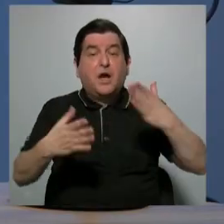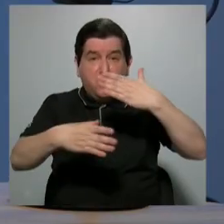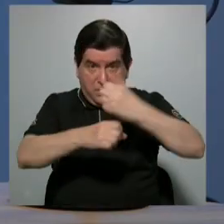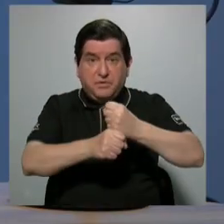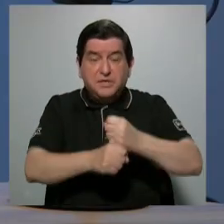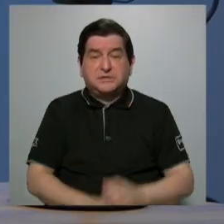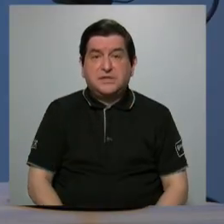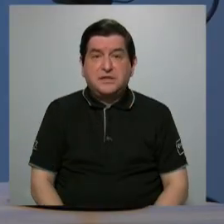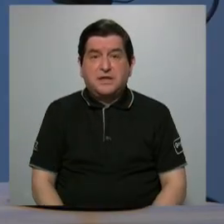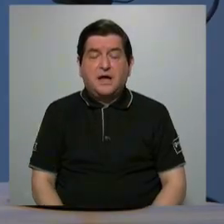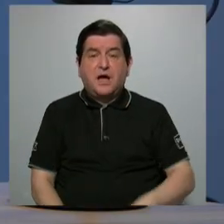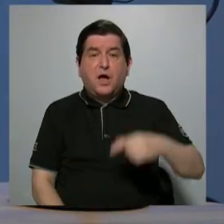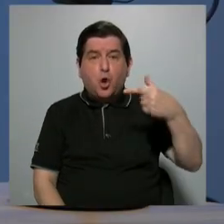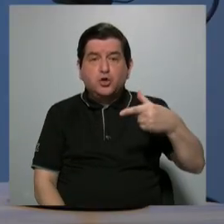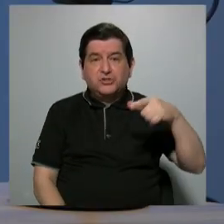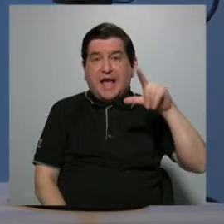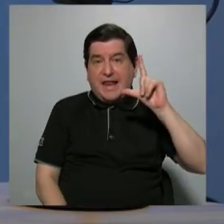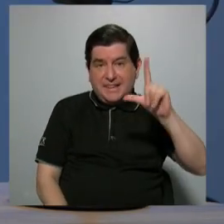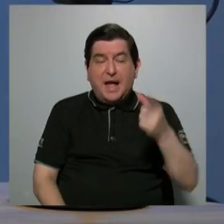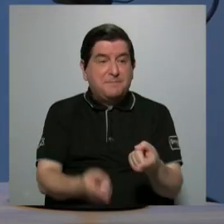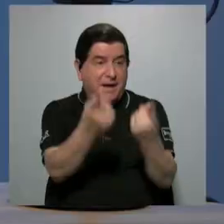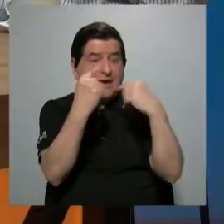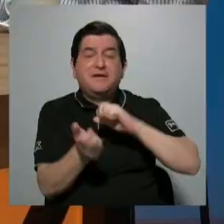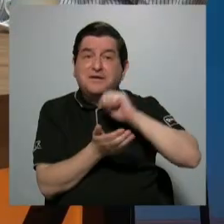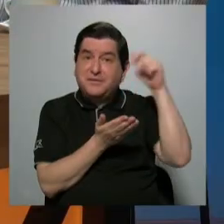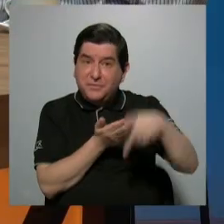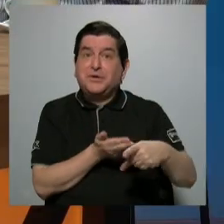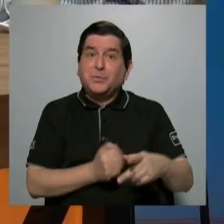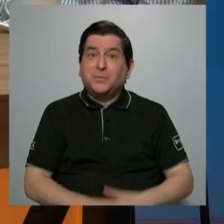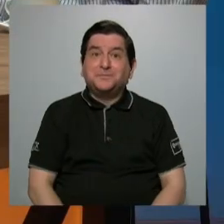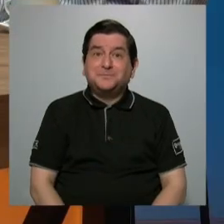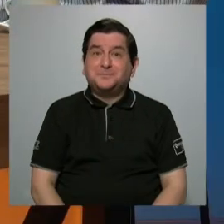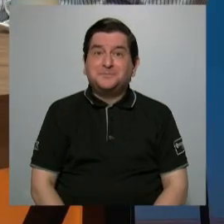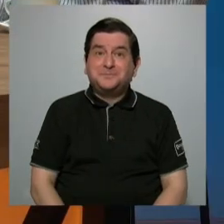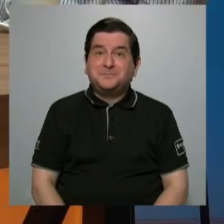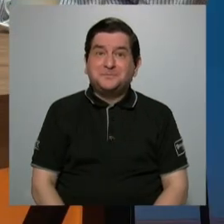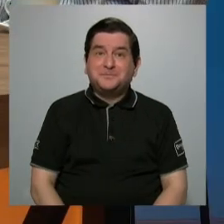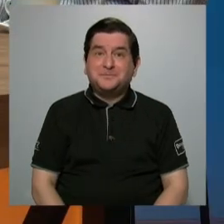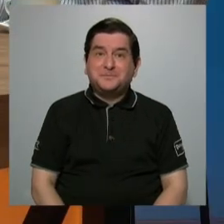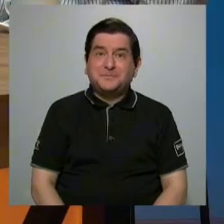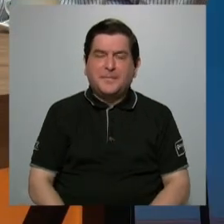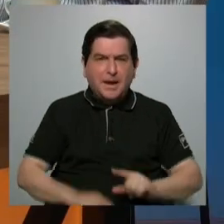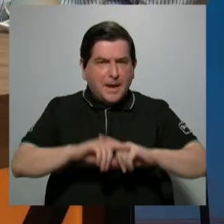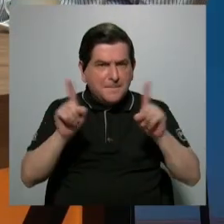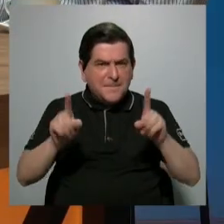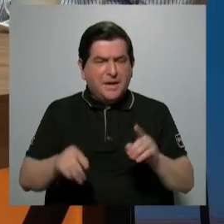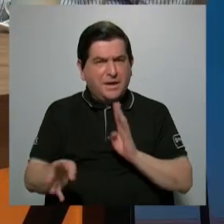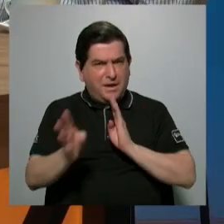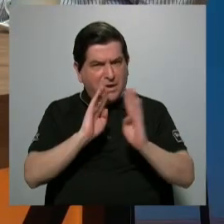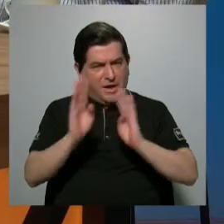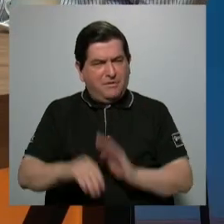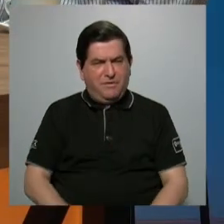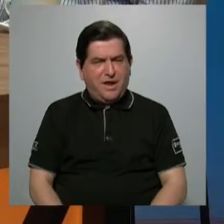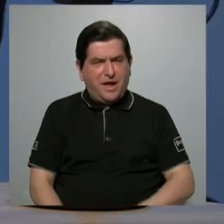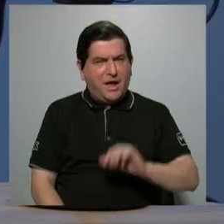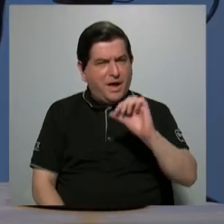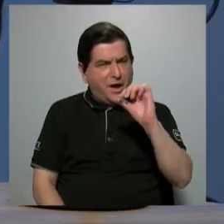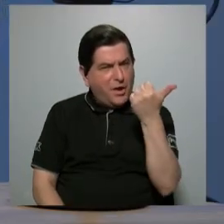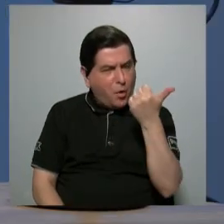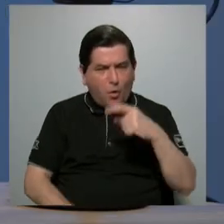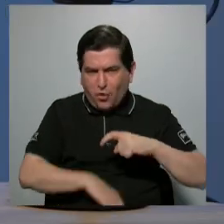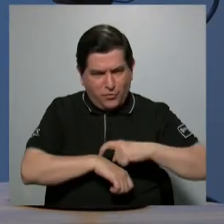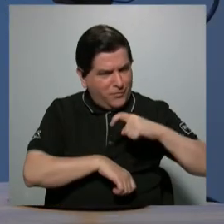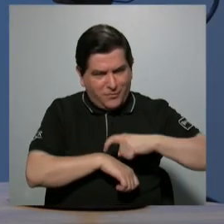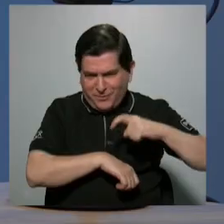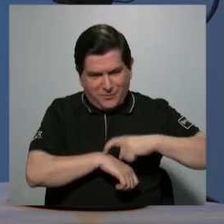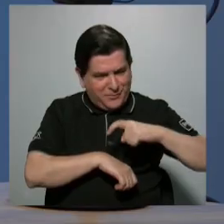en González Lamán y se movió a San Pedro. Y se movió, ¿verdad? Entonces, en medio de esa discusión... Estamos hablando de otros